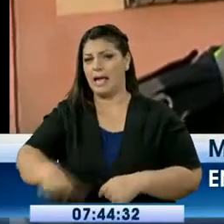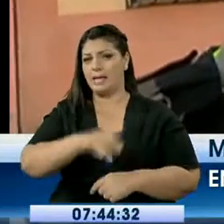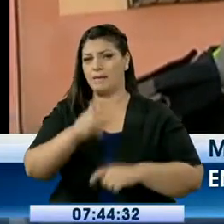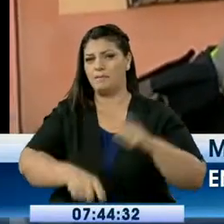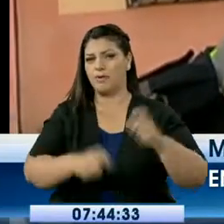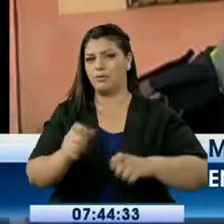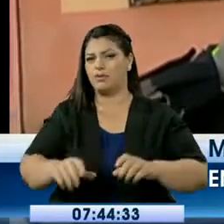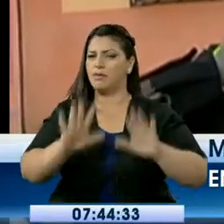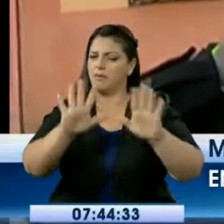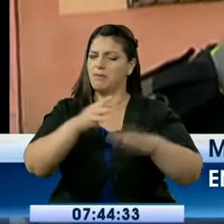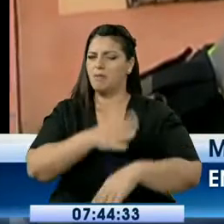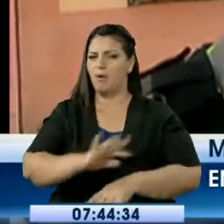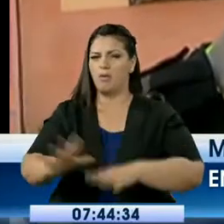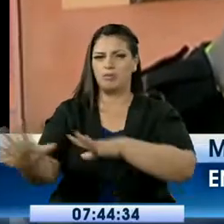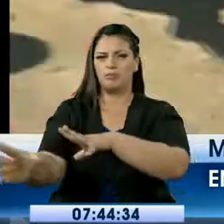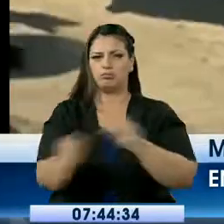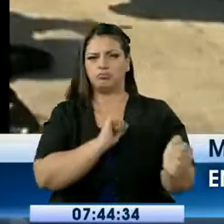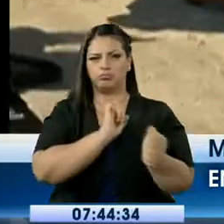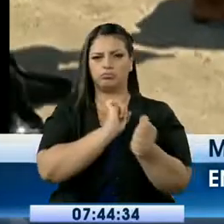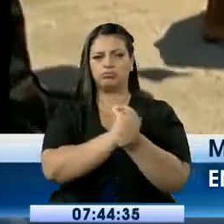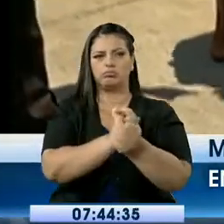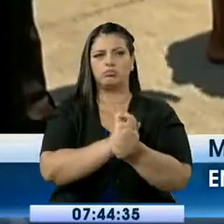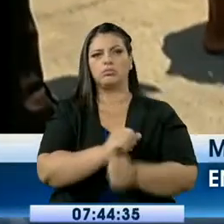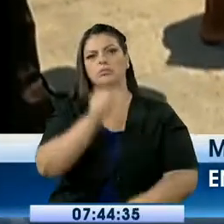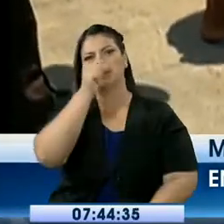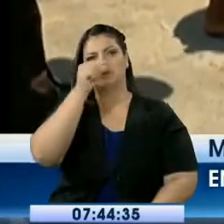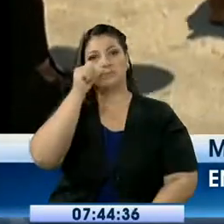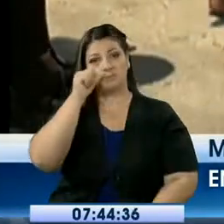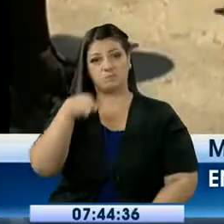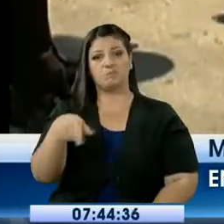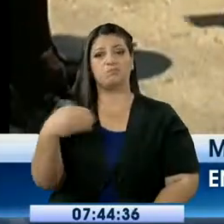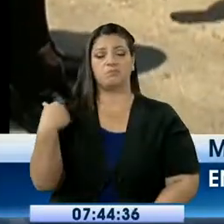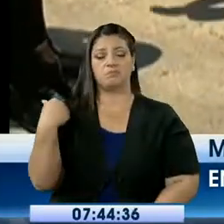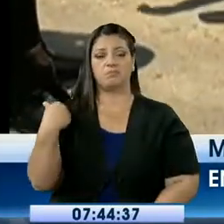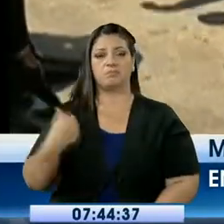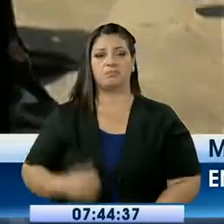tenencia ilegal de sustancias. Informó Roselena Vasconés.